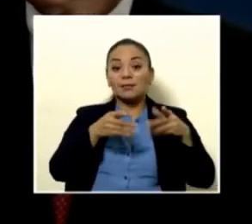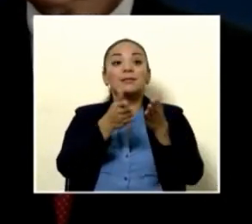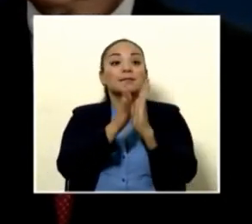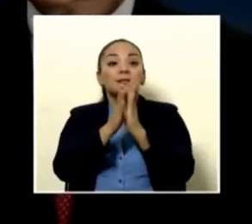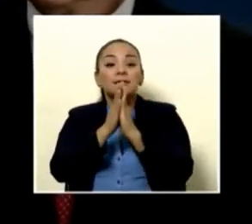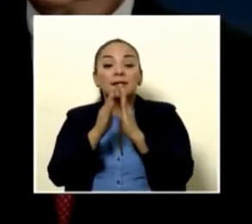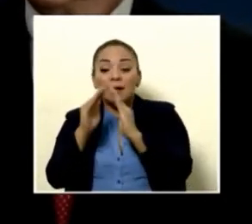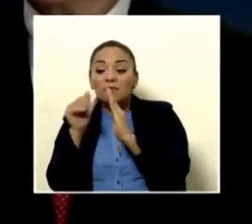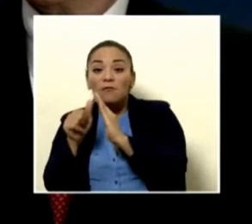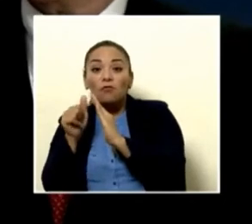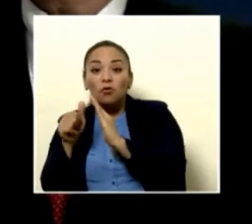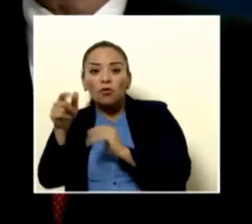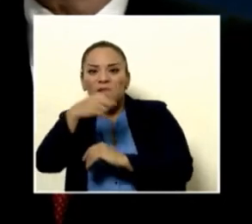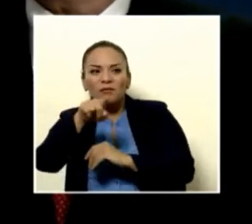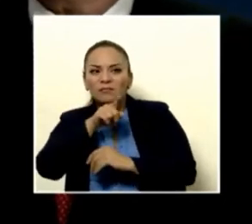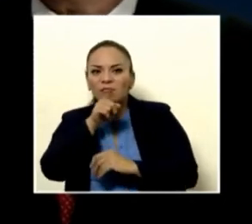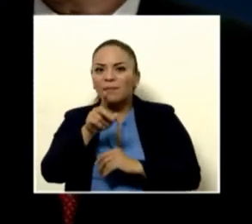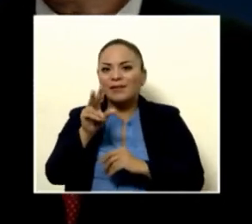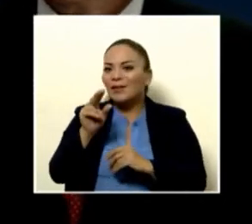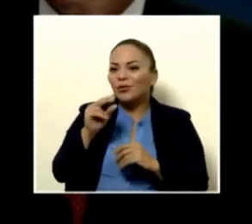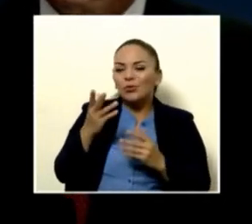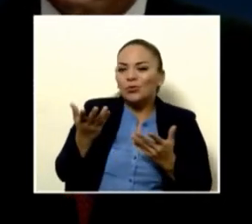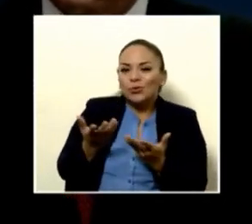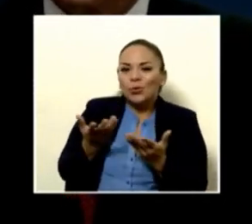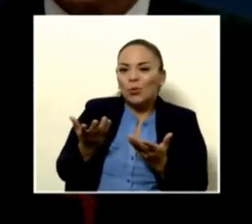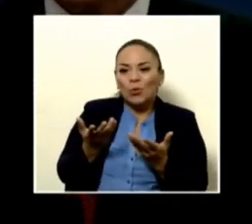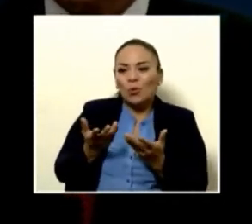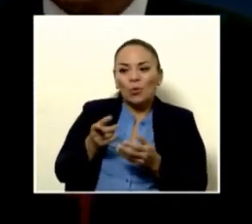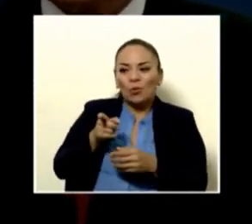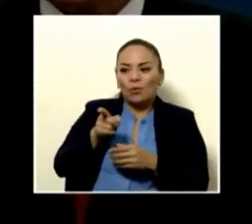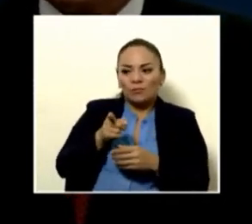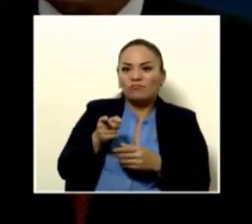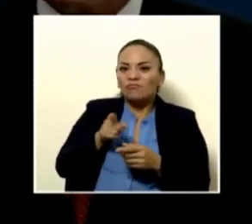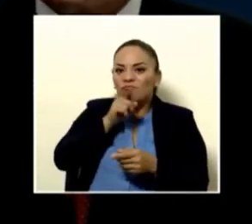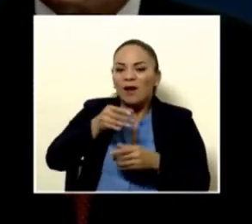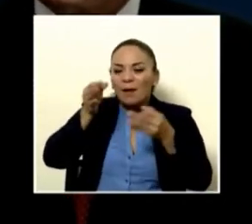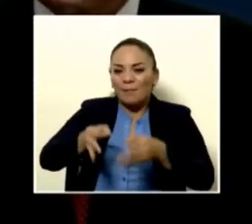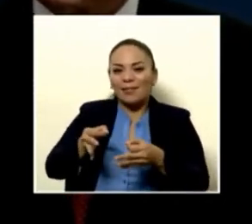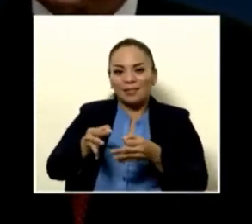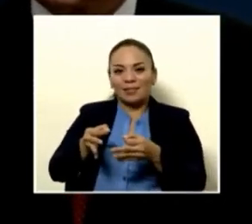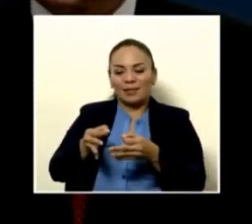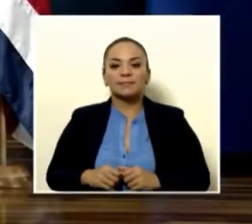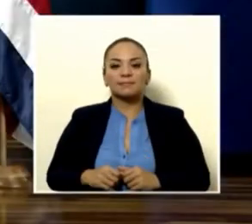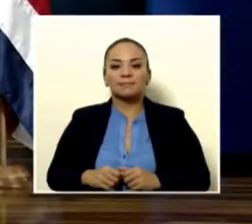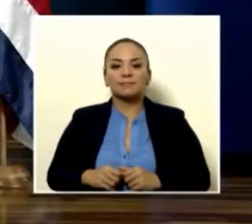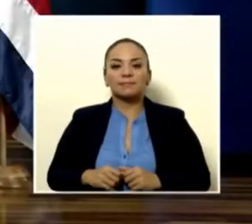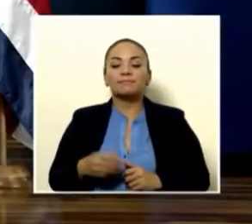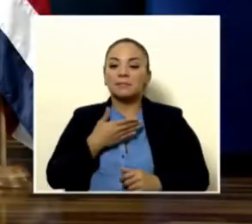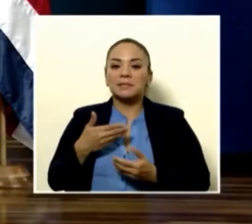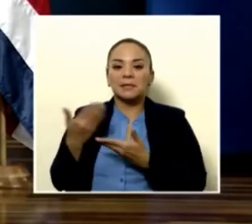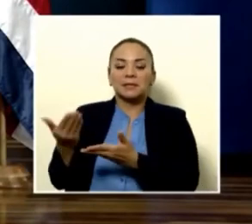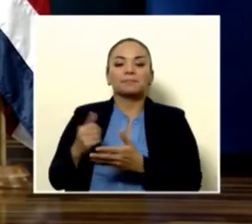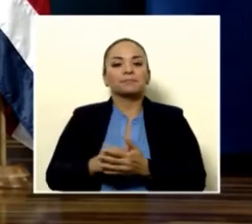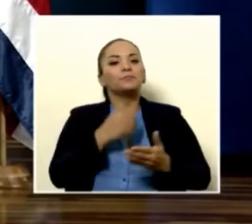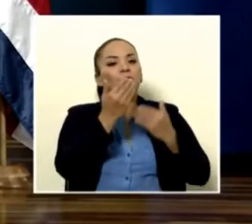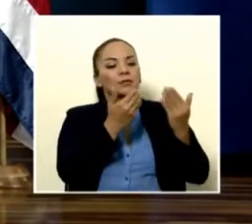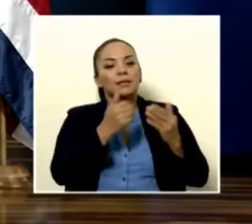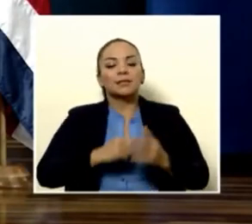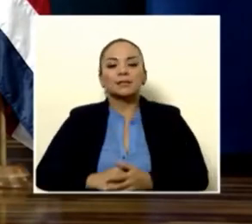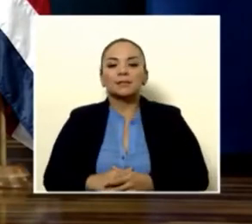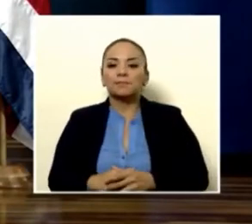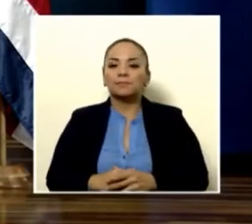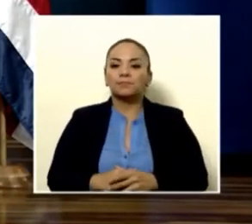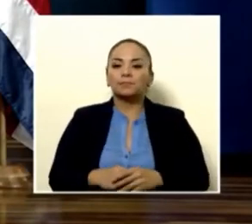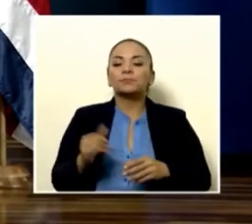solicitantes de Refugio no tienen las condiciones mínimas para ser reconocidos bajo ese argumento